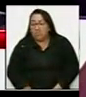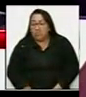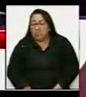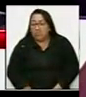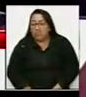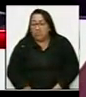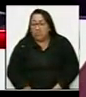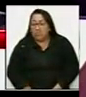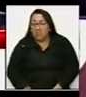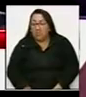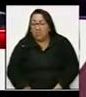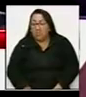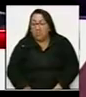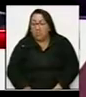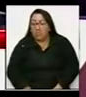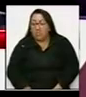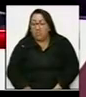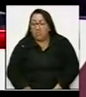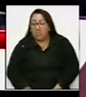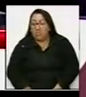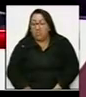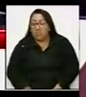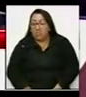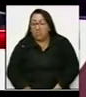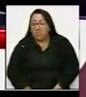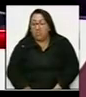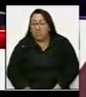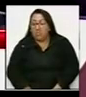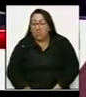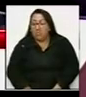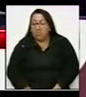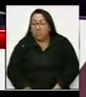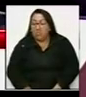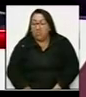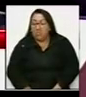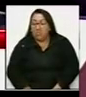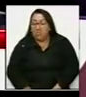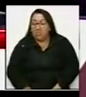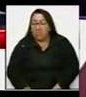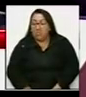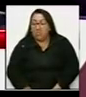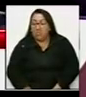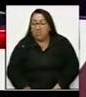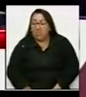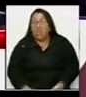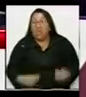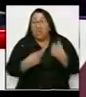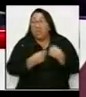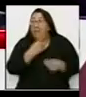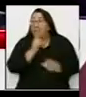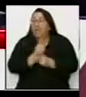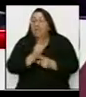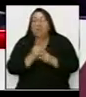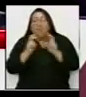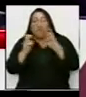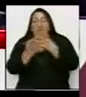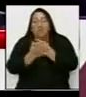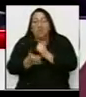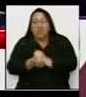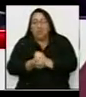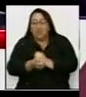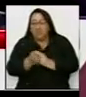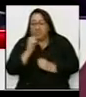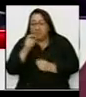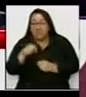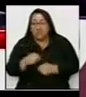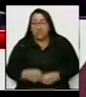creo que las responsabilidades son personalísimas y eso quiebra todo principio de responsabilidad penal. Y creo que